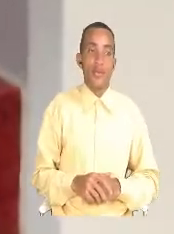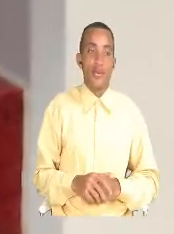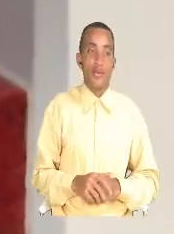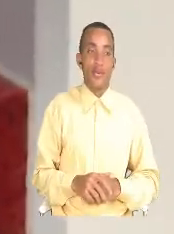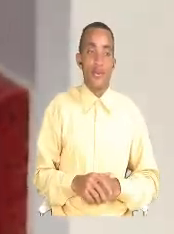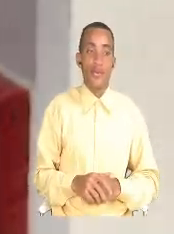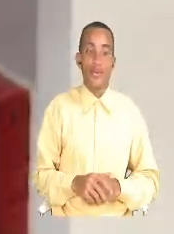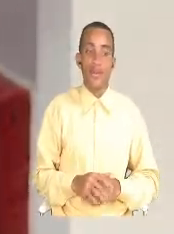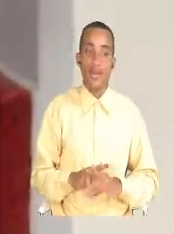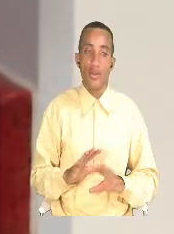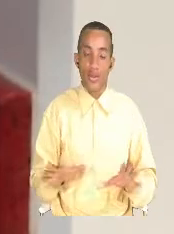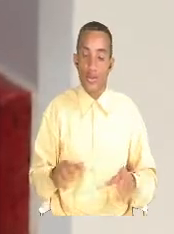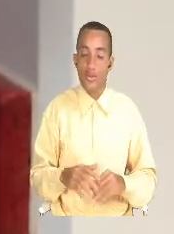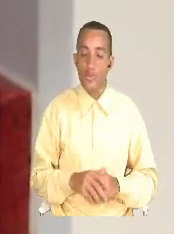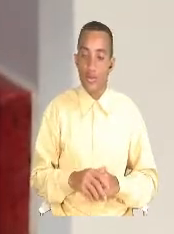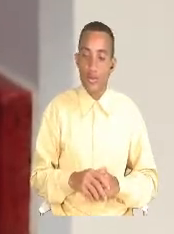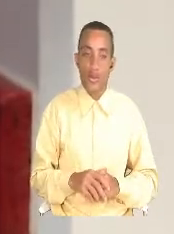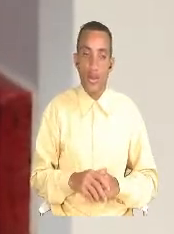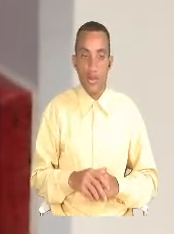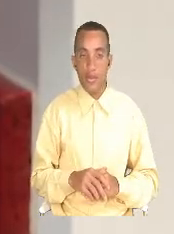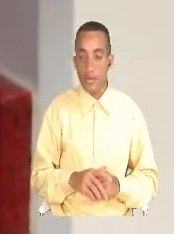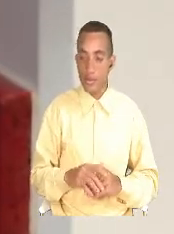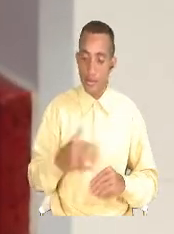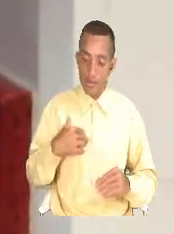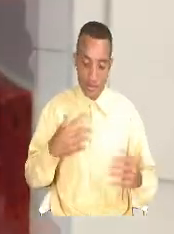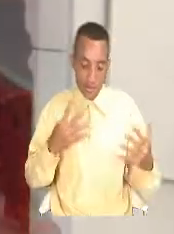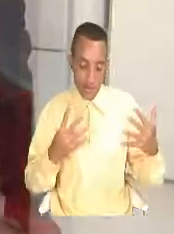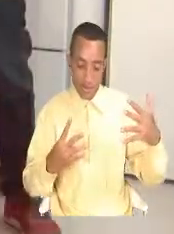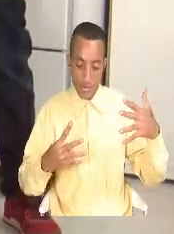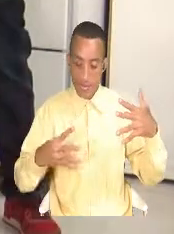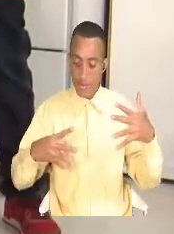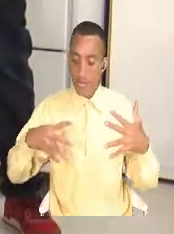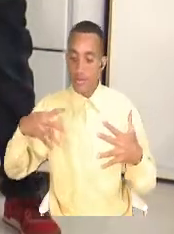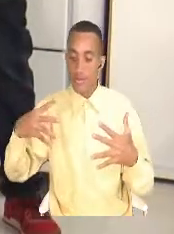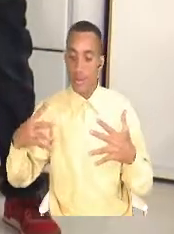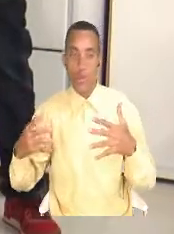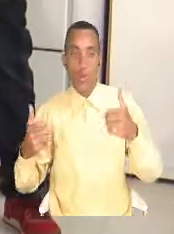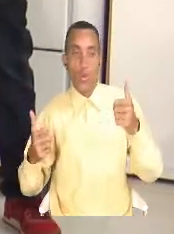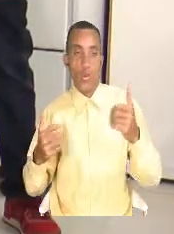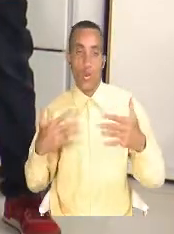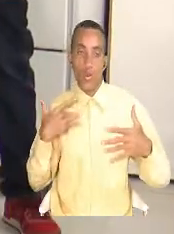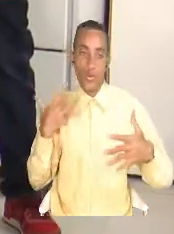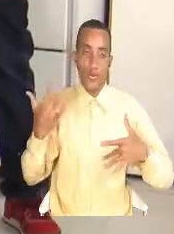Oye, ¿cómo va? Mi ritmo bueno para gozar.